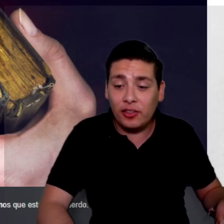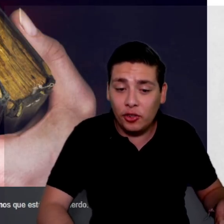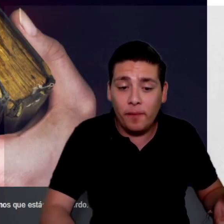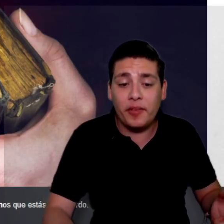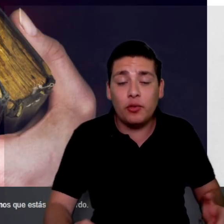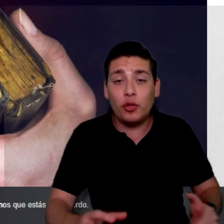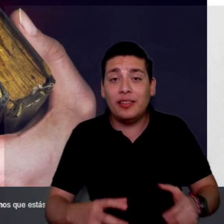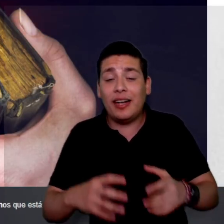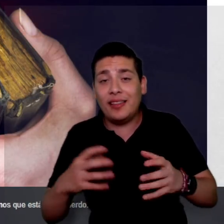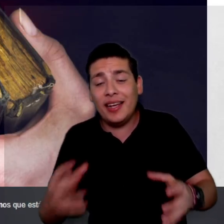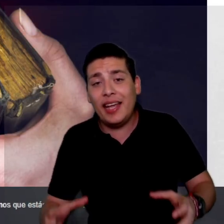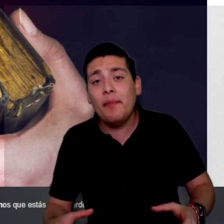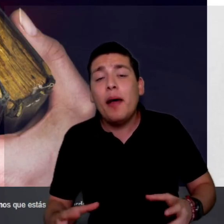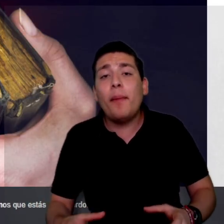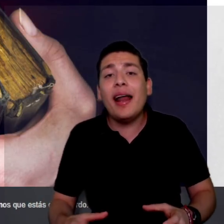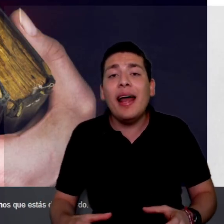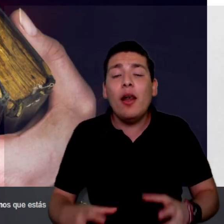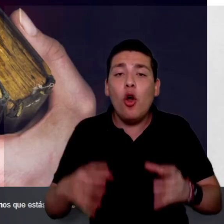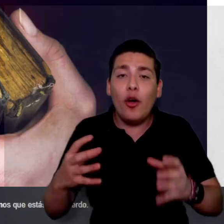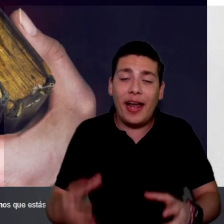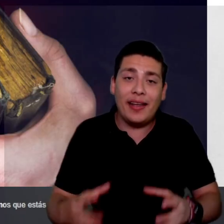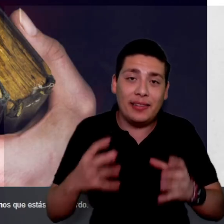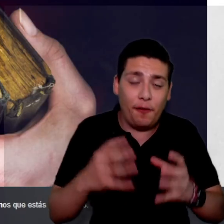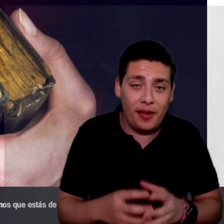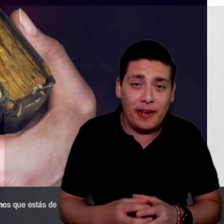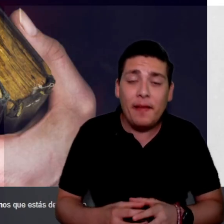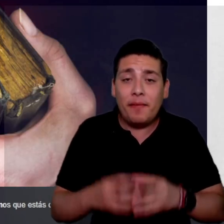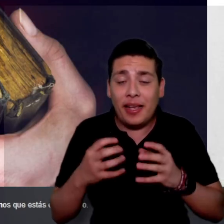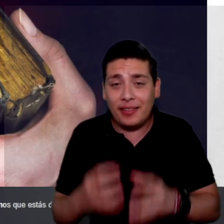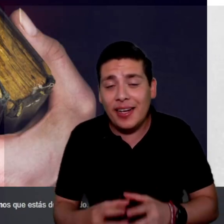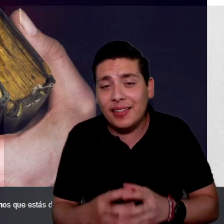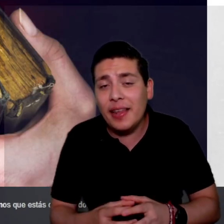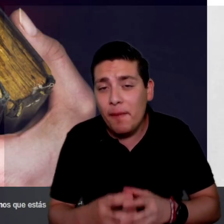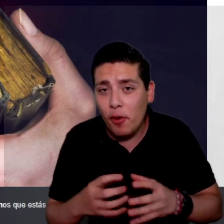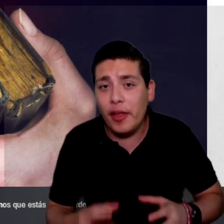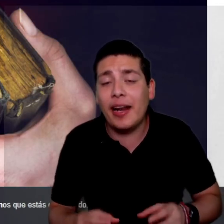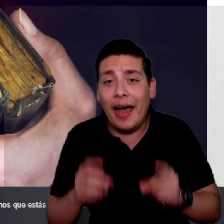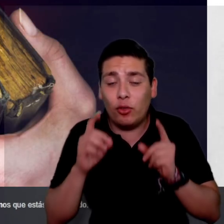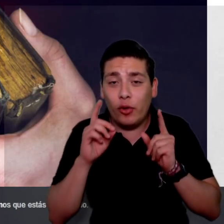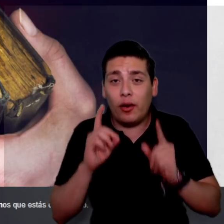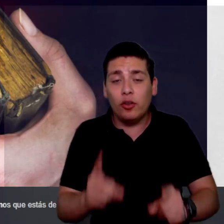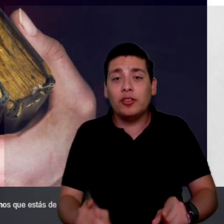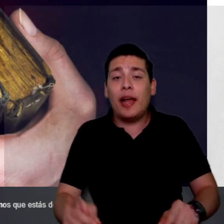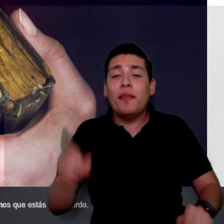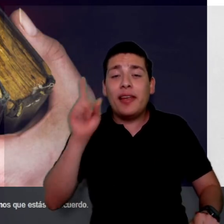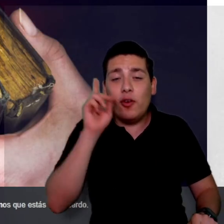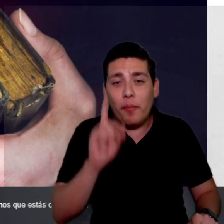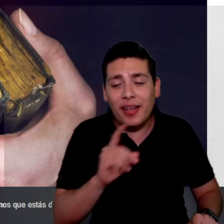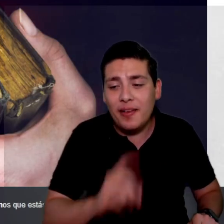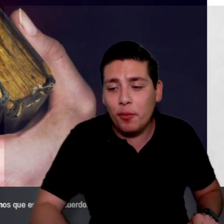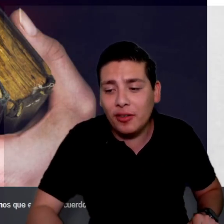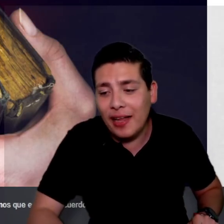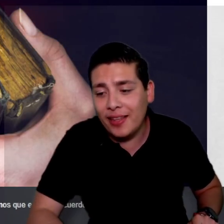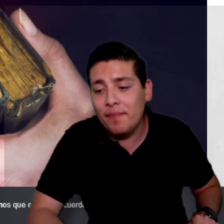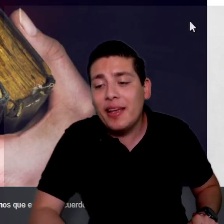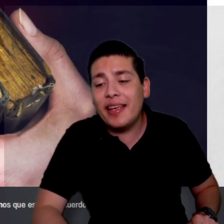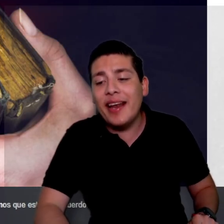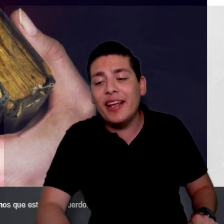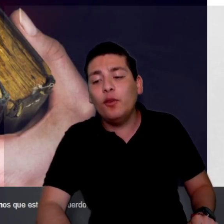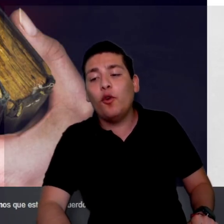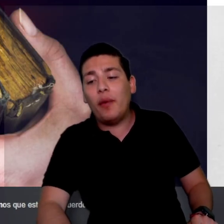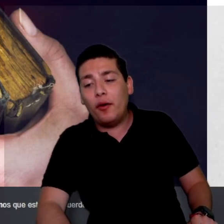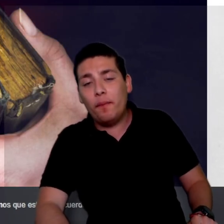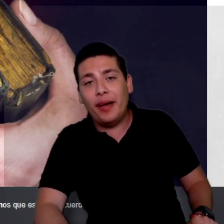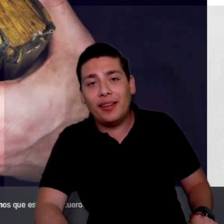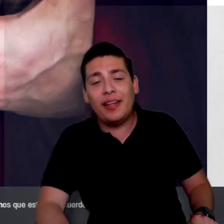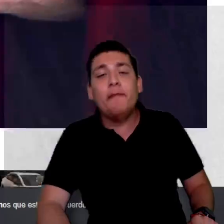de iniciación y su estrategia para lograr este fin, de hacerse del poder a toda costa. Y lo más importante,